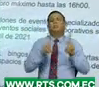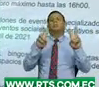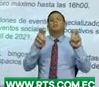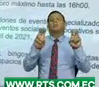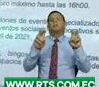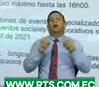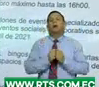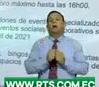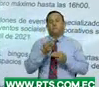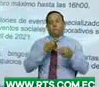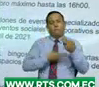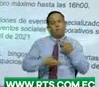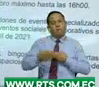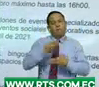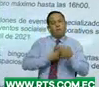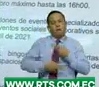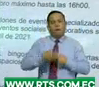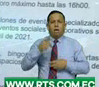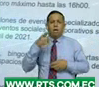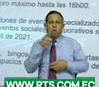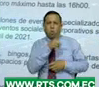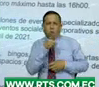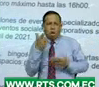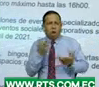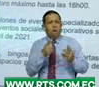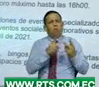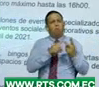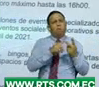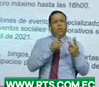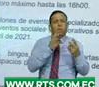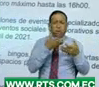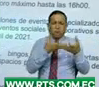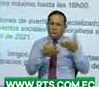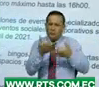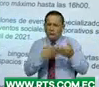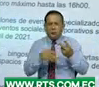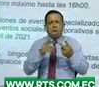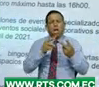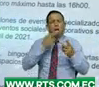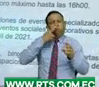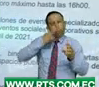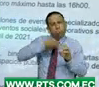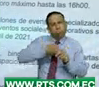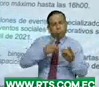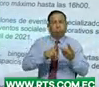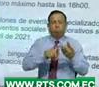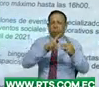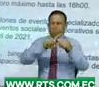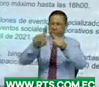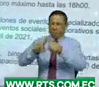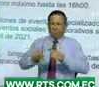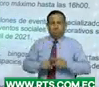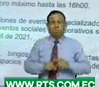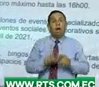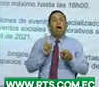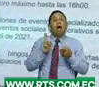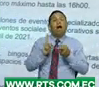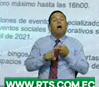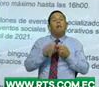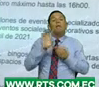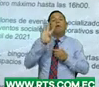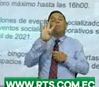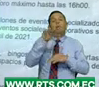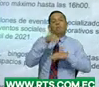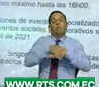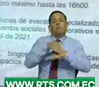venta en licoreras depósitos minimarkets gasolineras restaurantes y locales autorizados será hasta las 4 de la tarde sin perjuicio de la